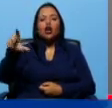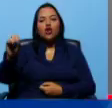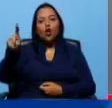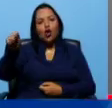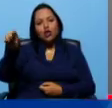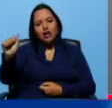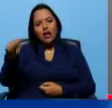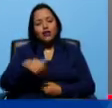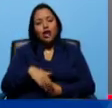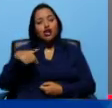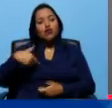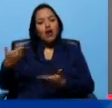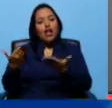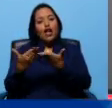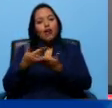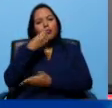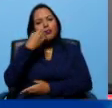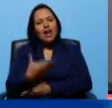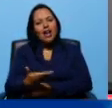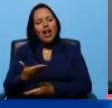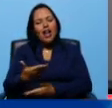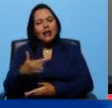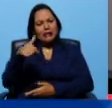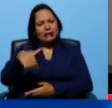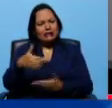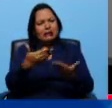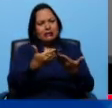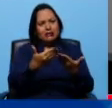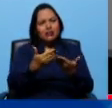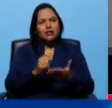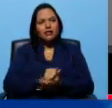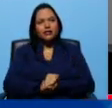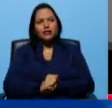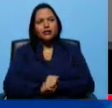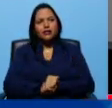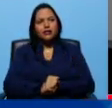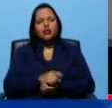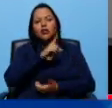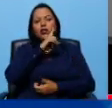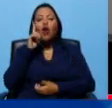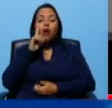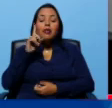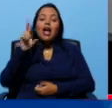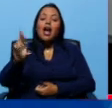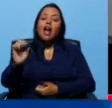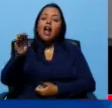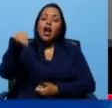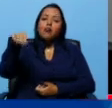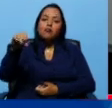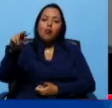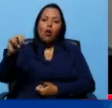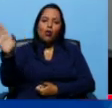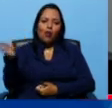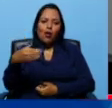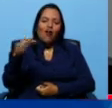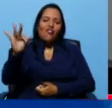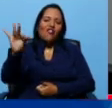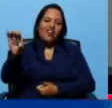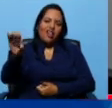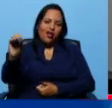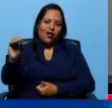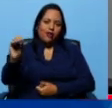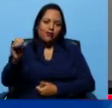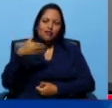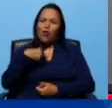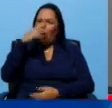González Verastegui. Estudio en este maravilloso complejo que lleva por nombre Ramón Francisco Feo. Es